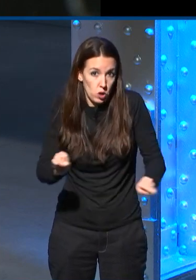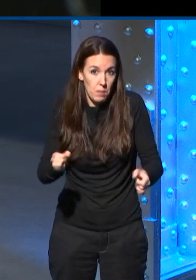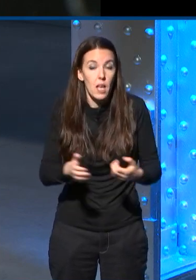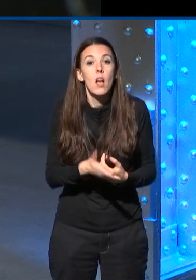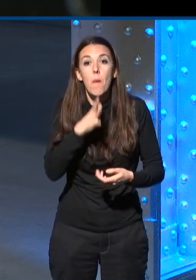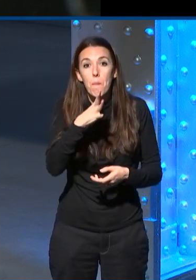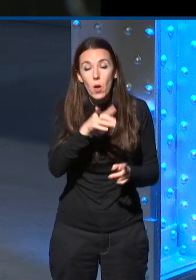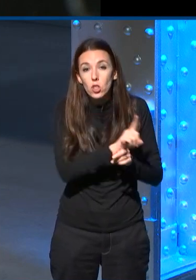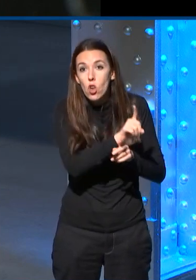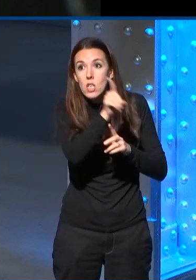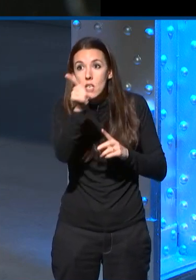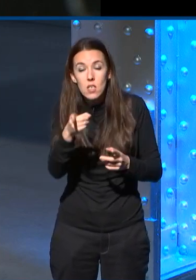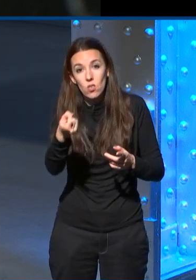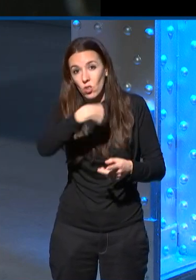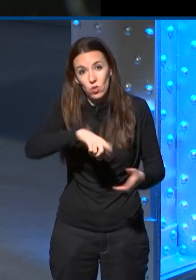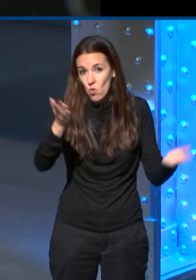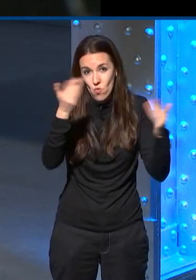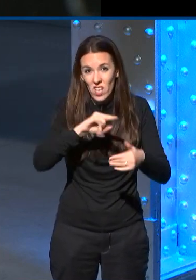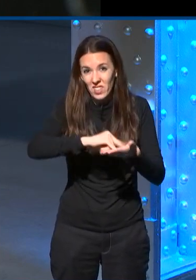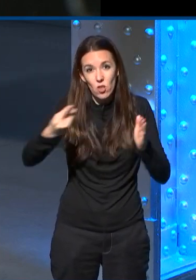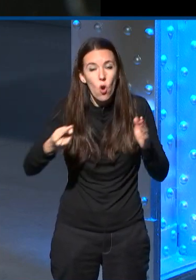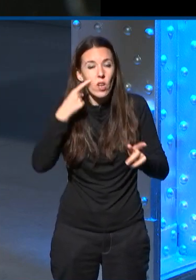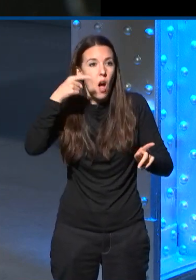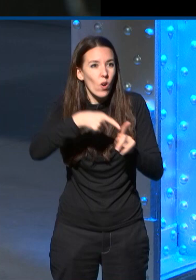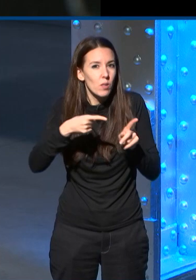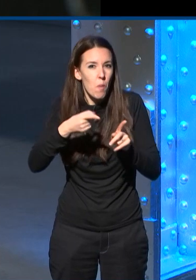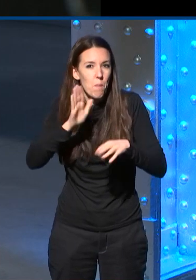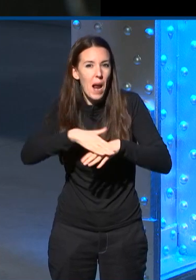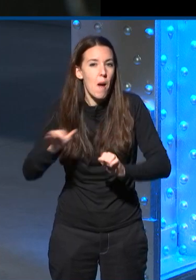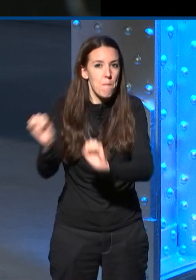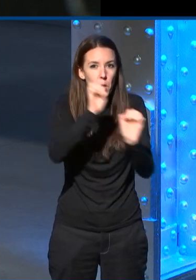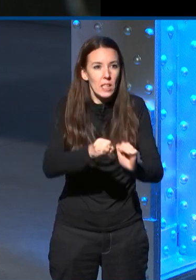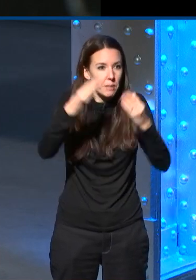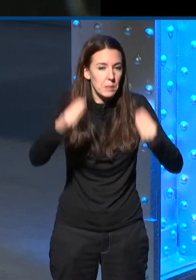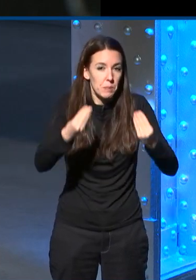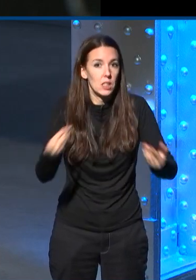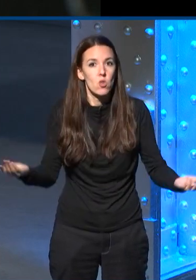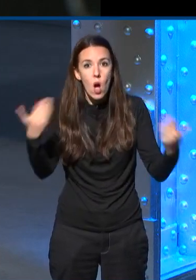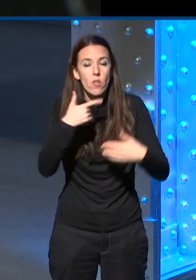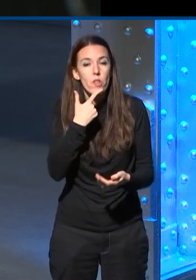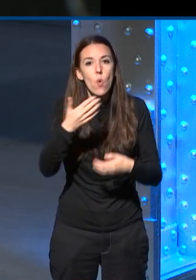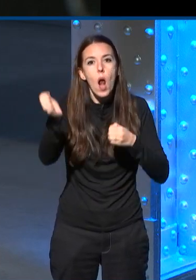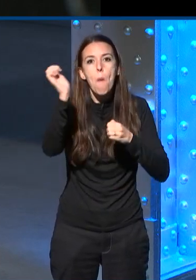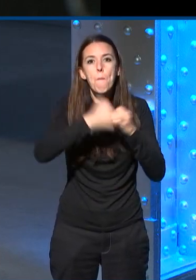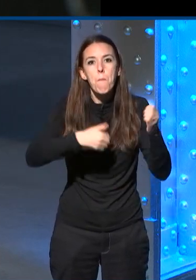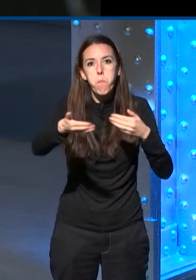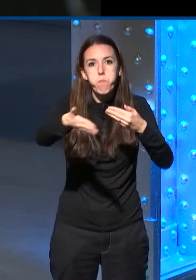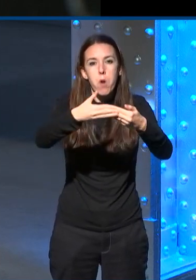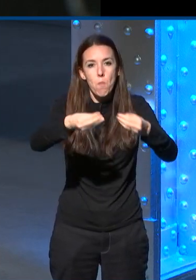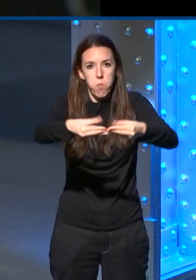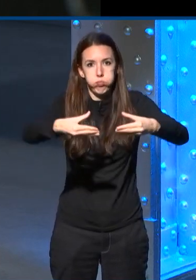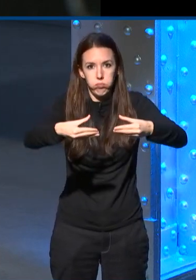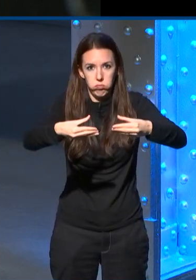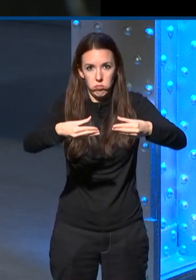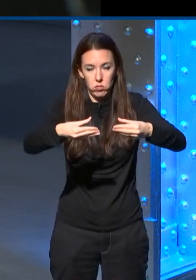en las naves todavía no tenemos la tecnología para realmente proteger. Y uno puede decir, bueno, pues se mete plomo. Pero si yo meto esto de plomo en